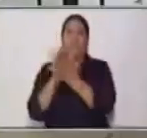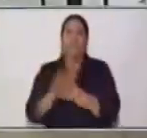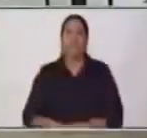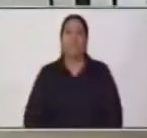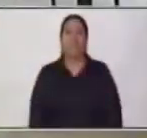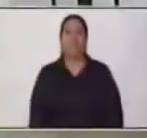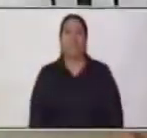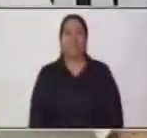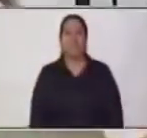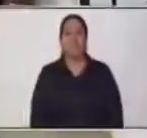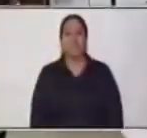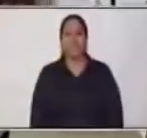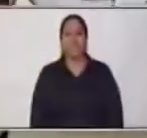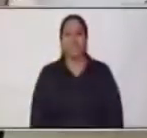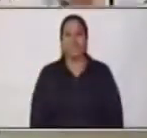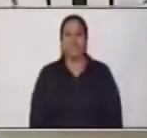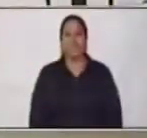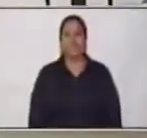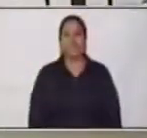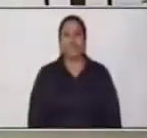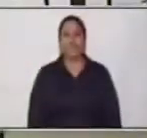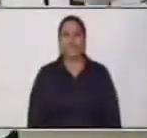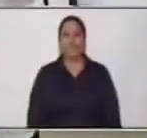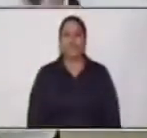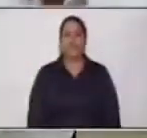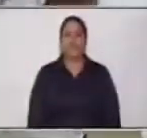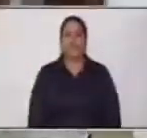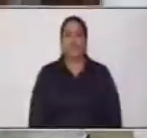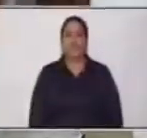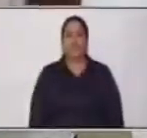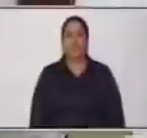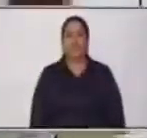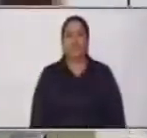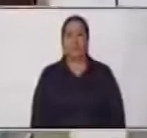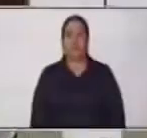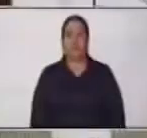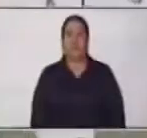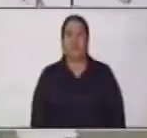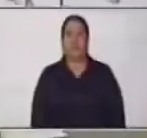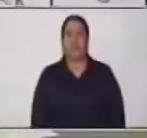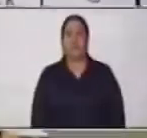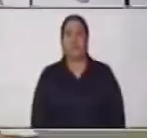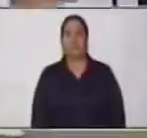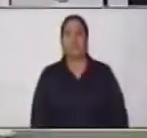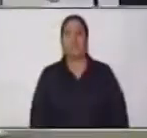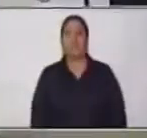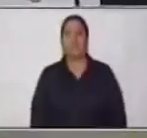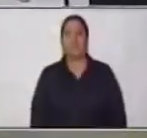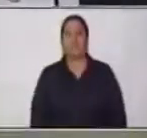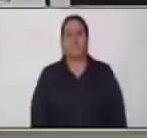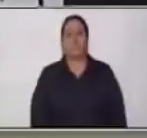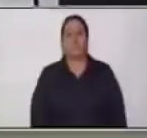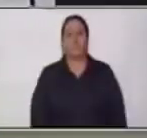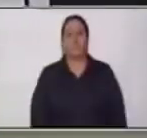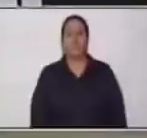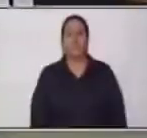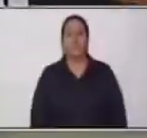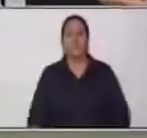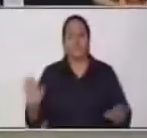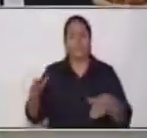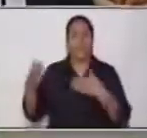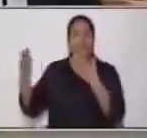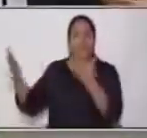Nuestras rectas. Aquí están. Y las tachuelas. Solo nos van a ayudar. Estas son las tuyas y esas son las